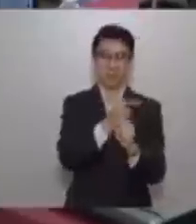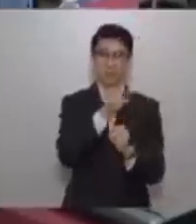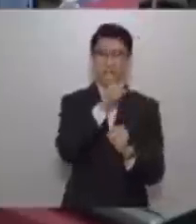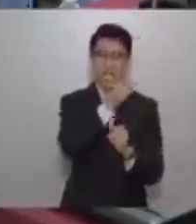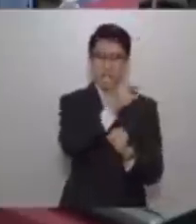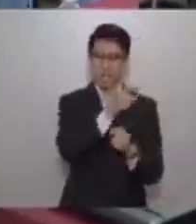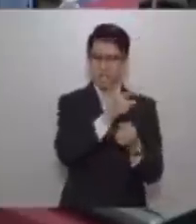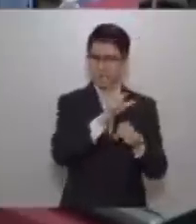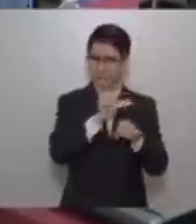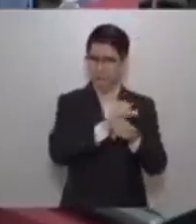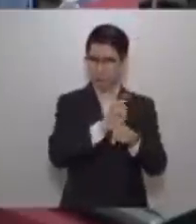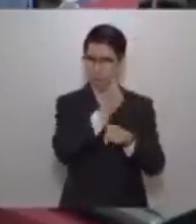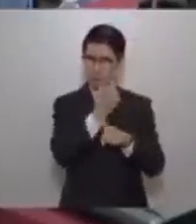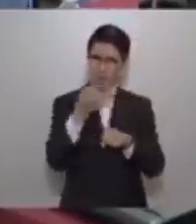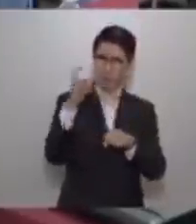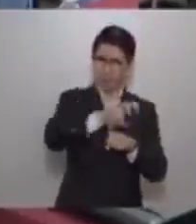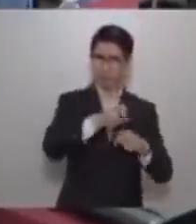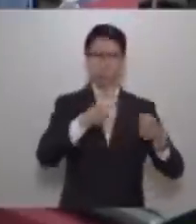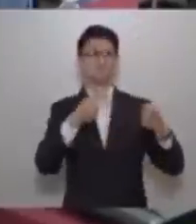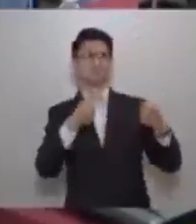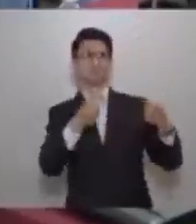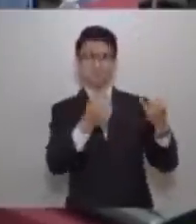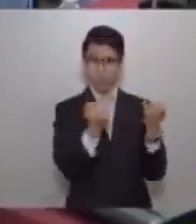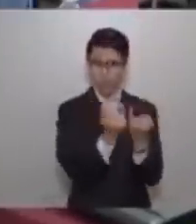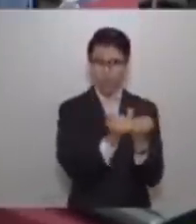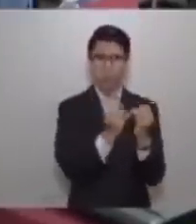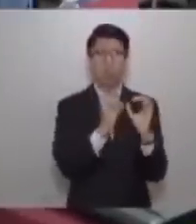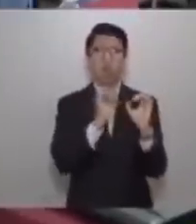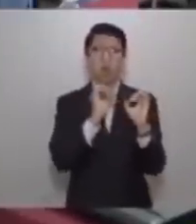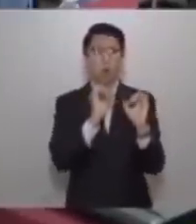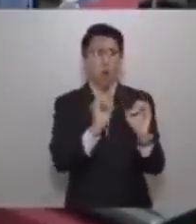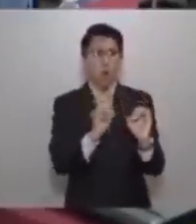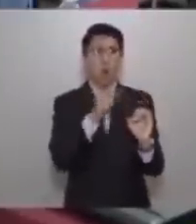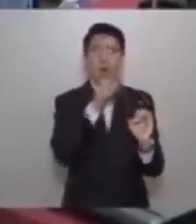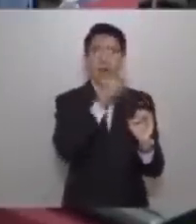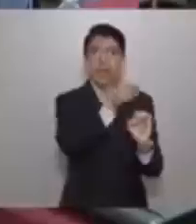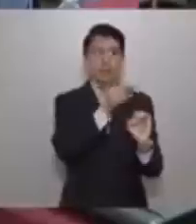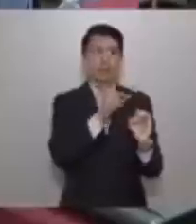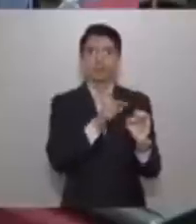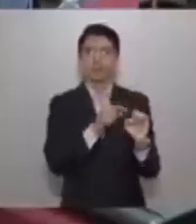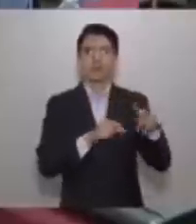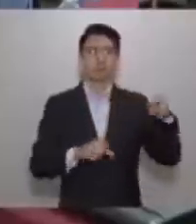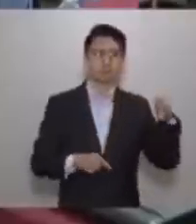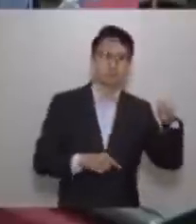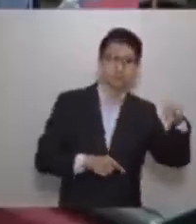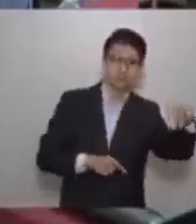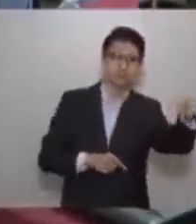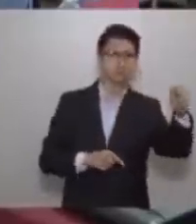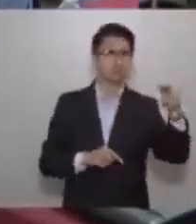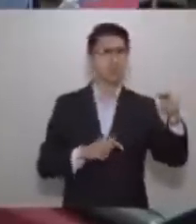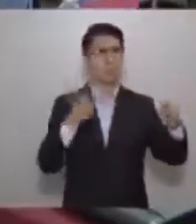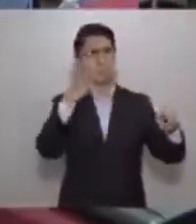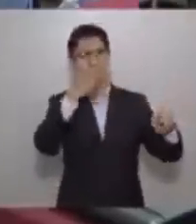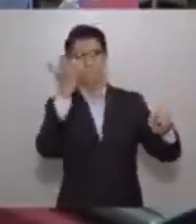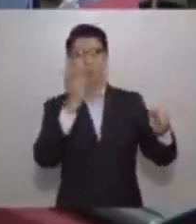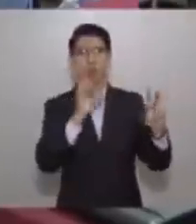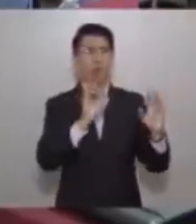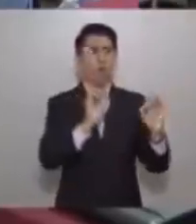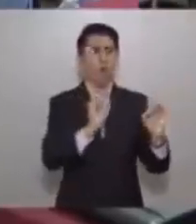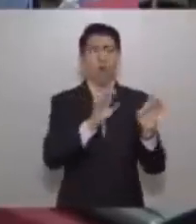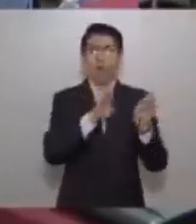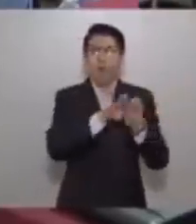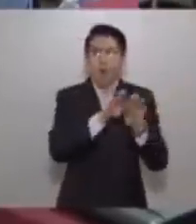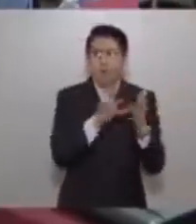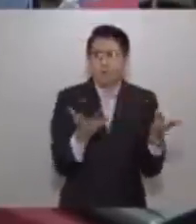último, tratar de únicamente aclarar si esto se trata, pues hablan ustedes de